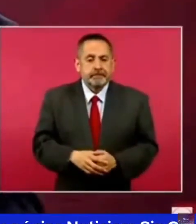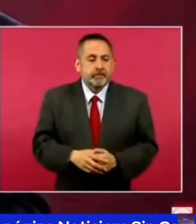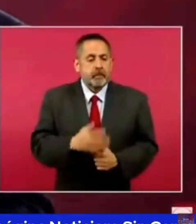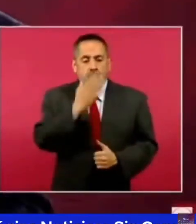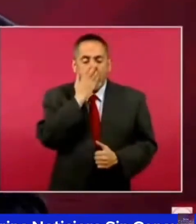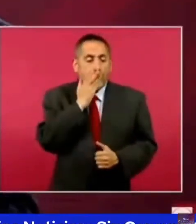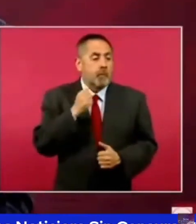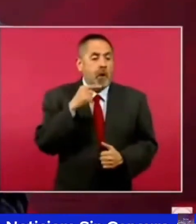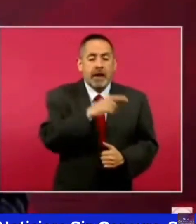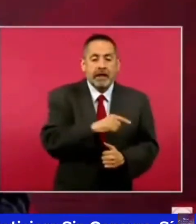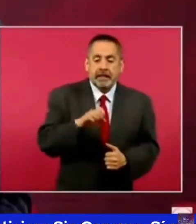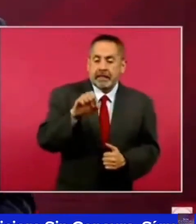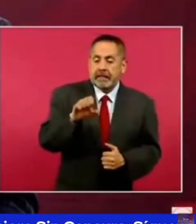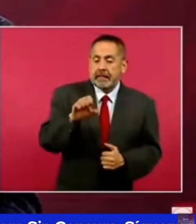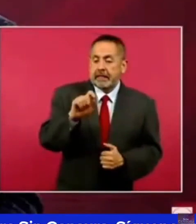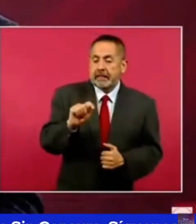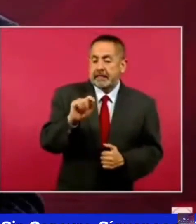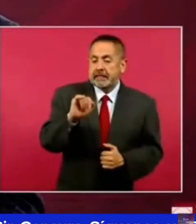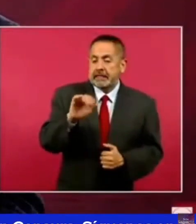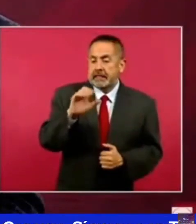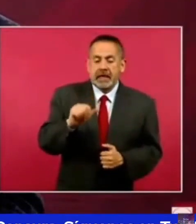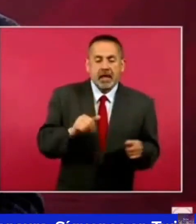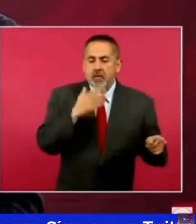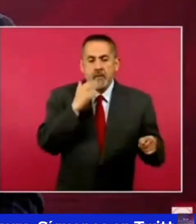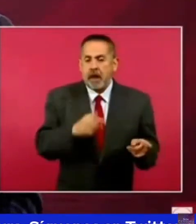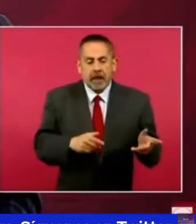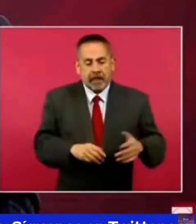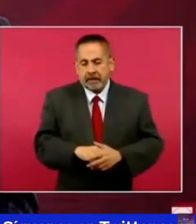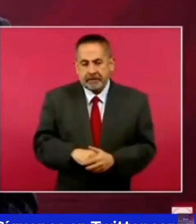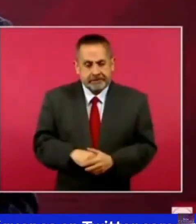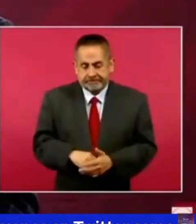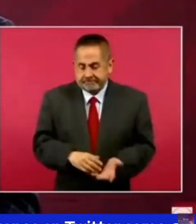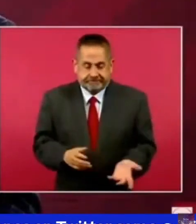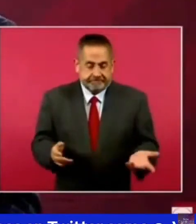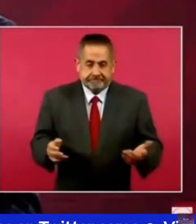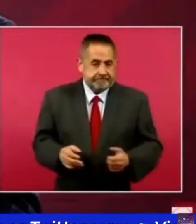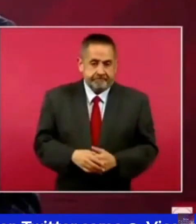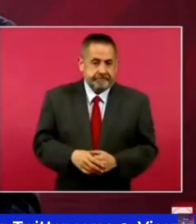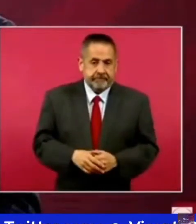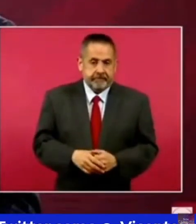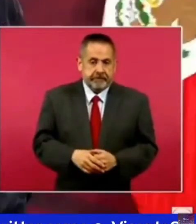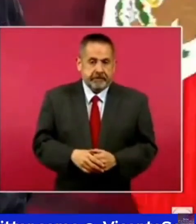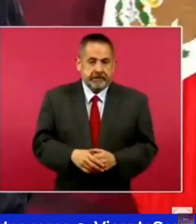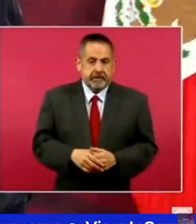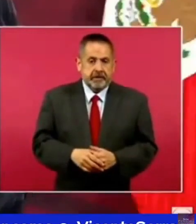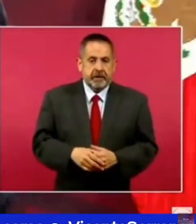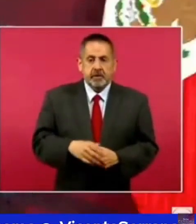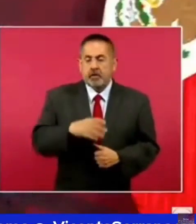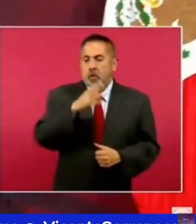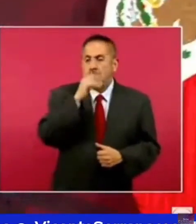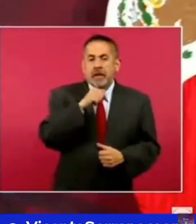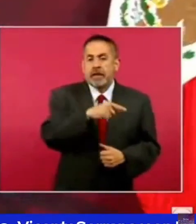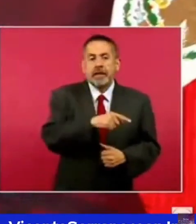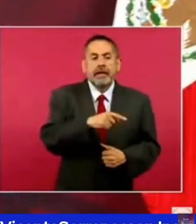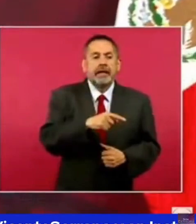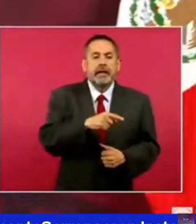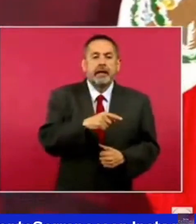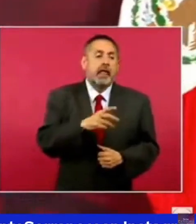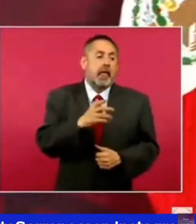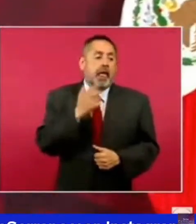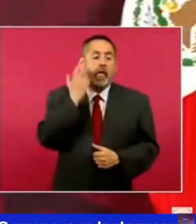ética periodística. No es posible que se cometa,